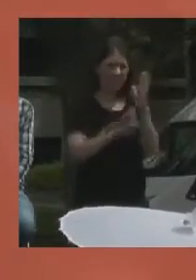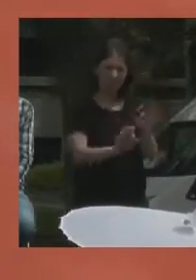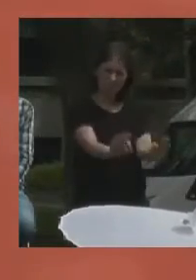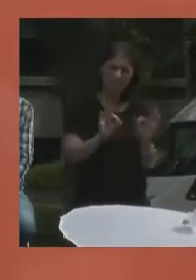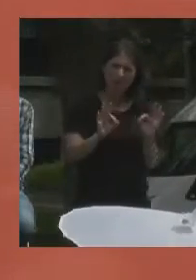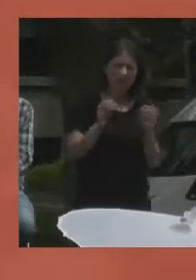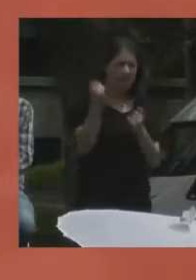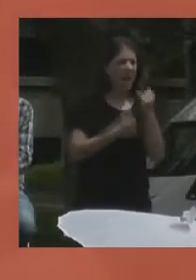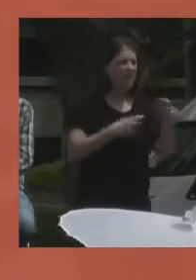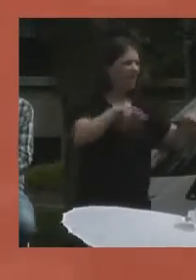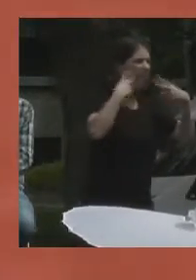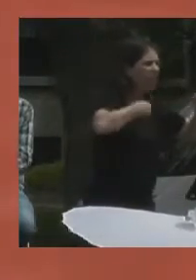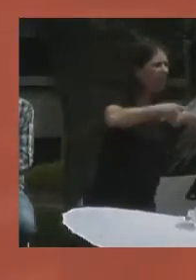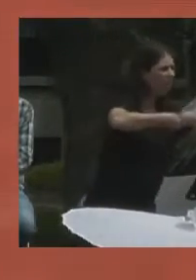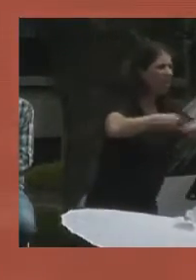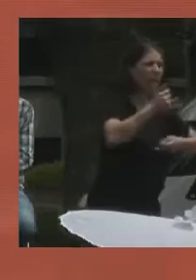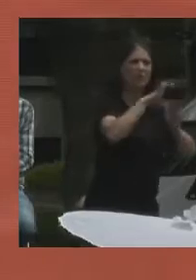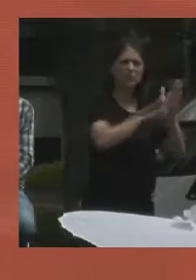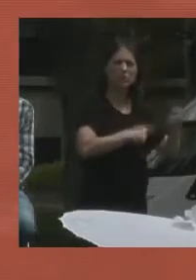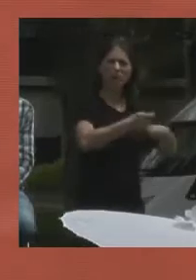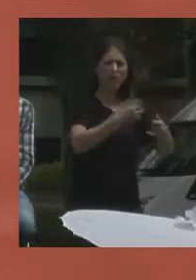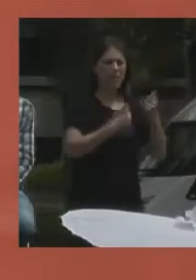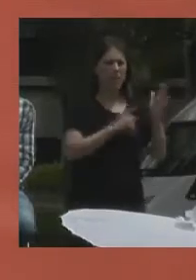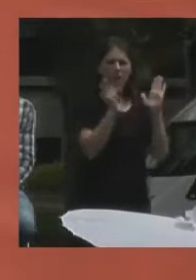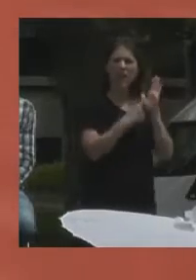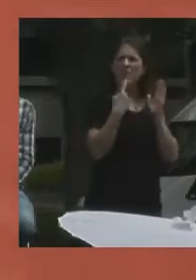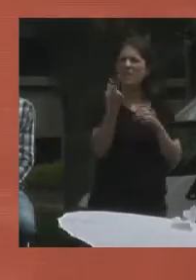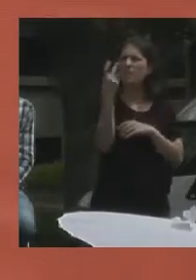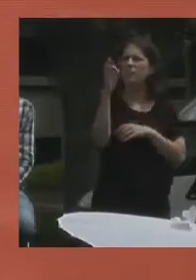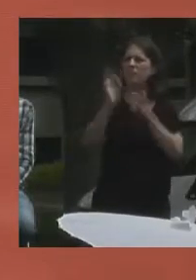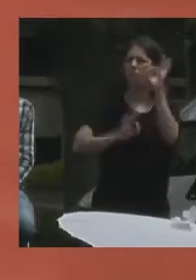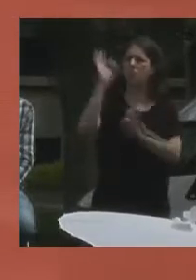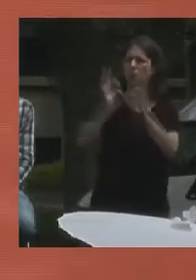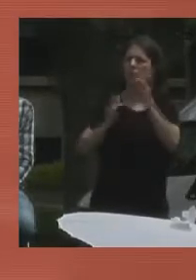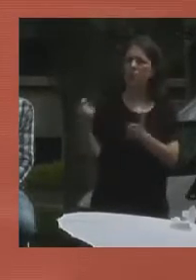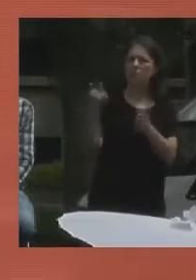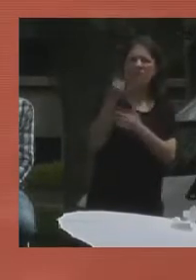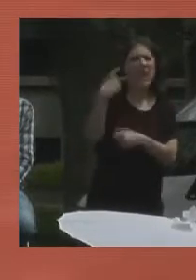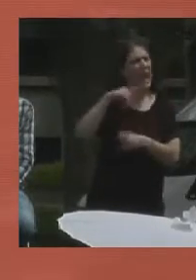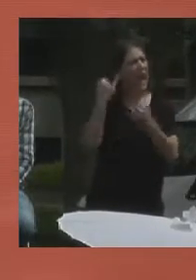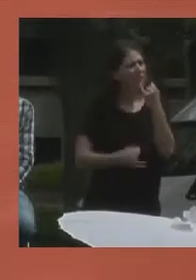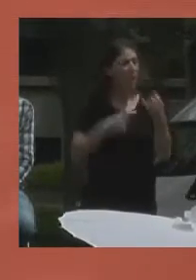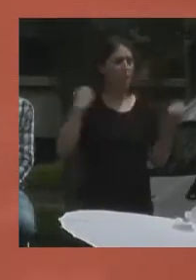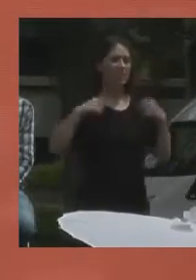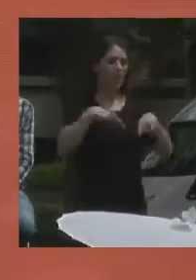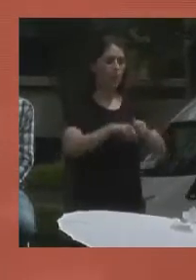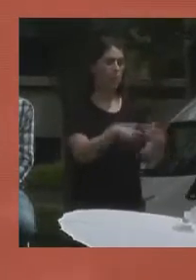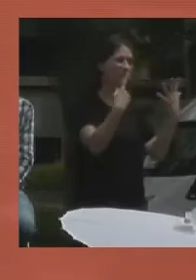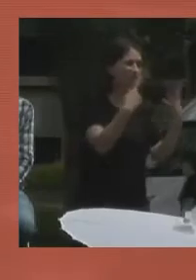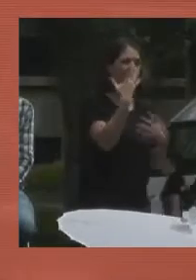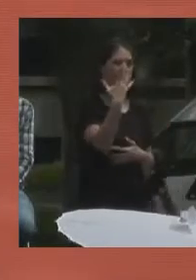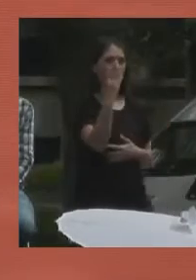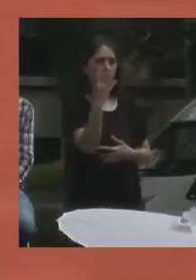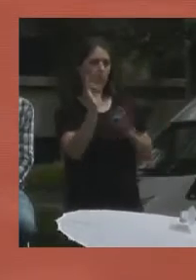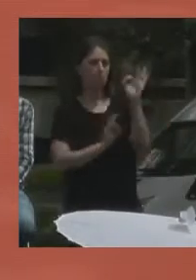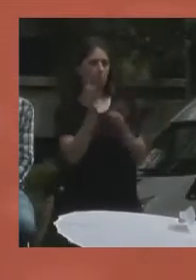se negocian nos restaurantes, é que hai unha lei que din que teñen que pagar o 20%, e logo na práctica pagan o 6%, o 5%, o 4%, e todos